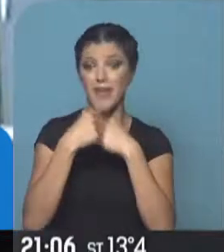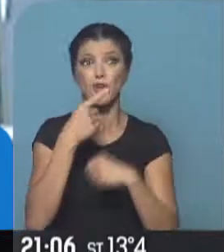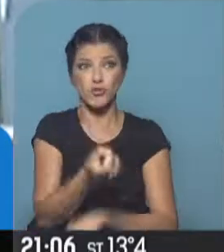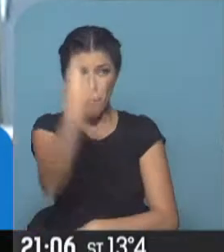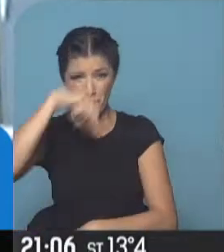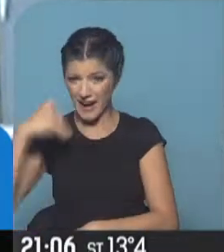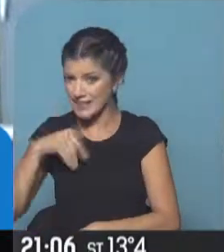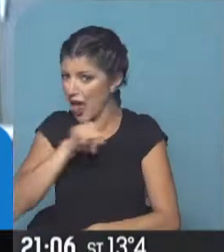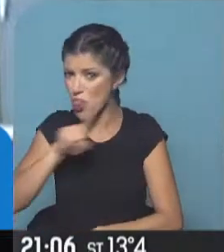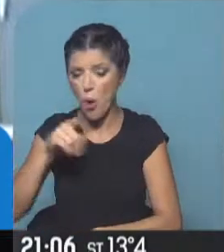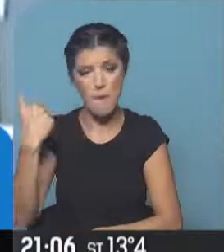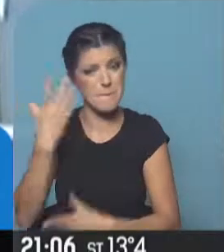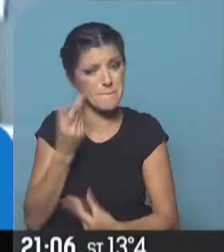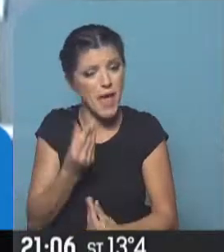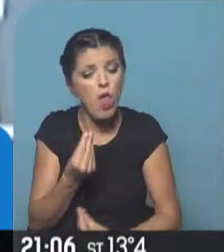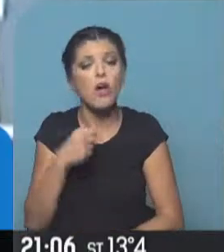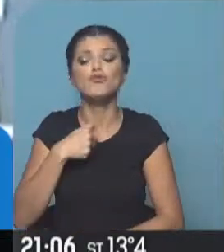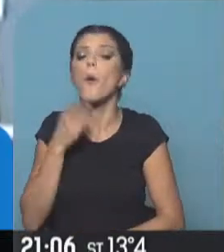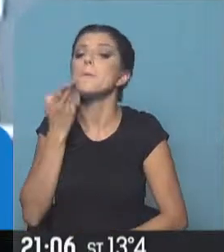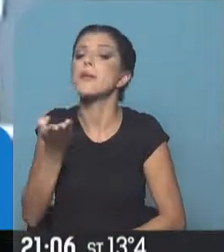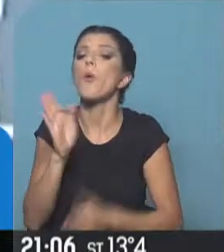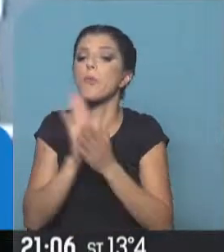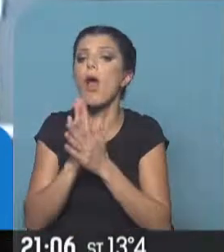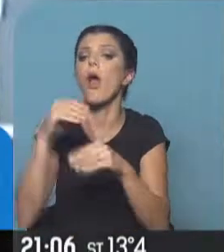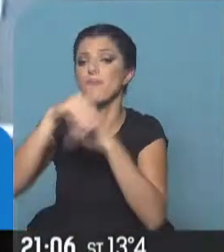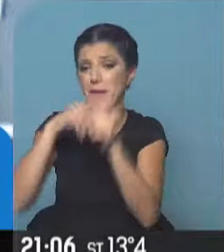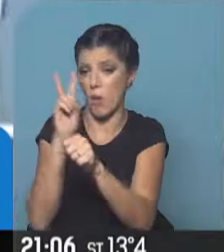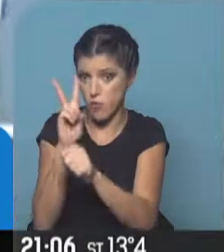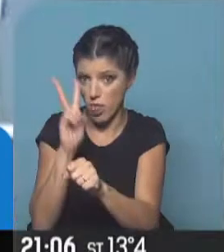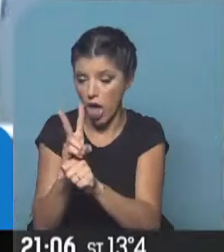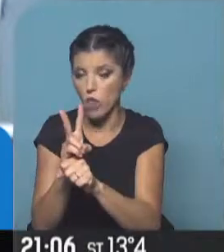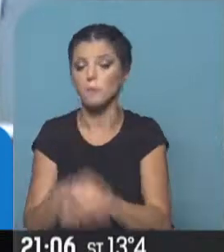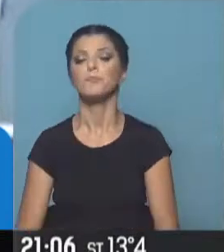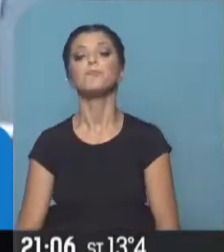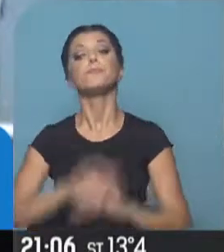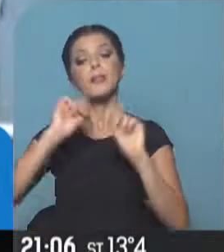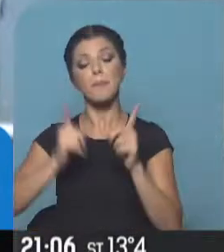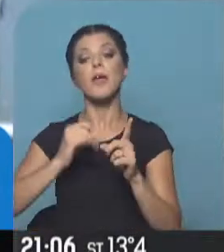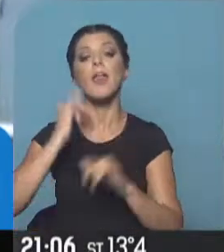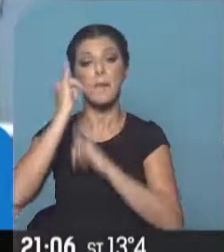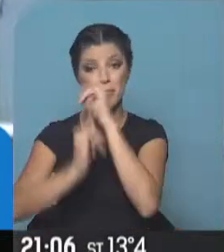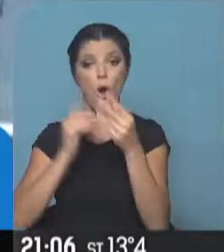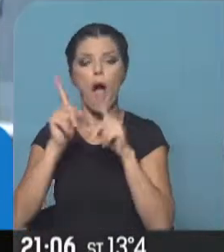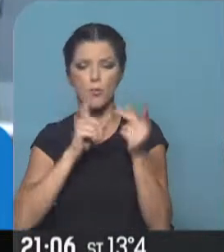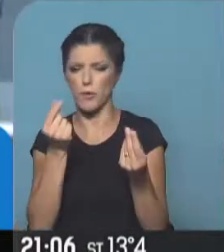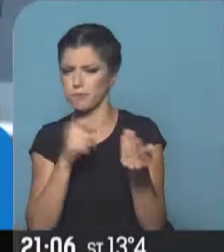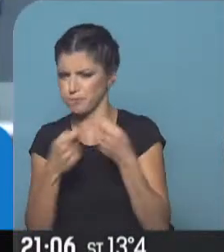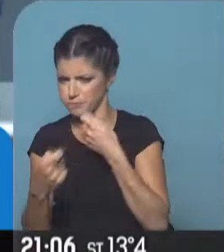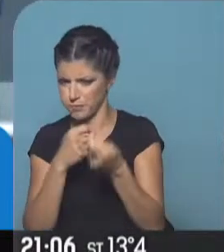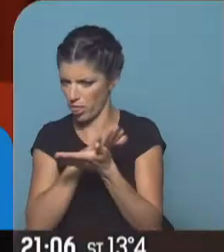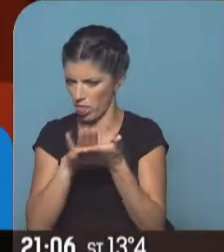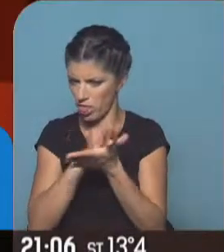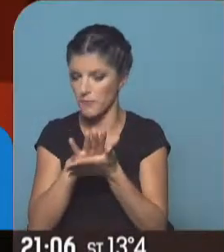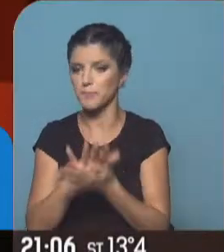tiene miedo y pidió protección para su familia. También reveló detalles de las operatorias. Lo que yo hacía